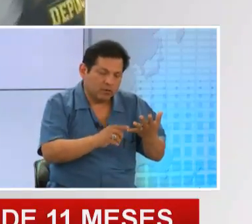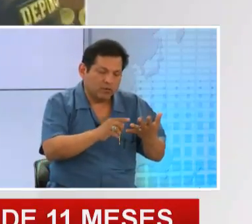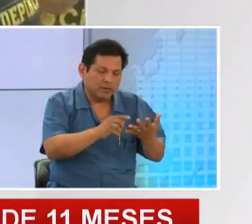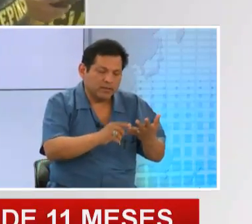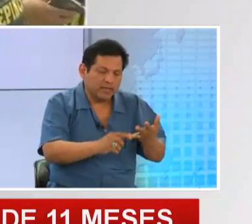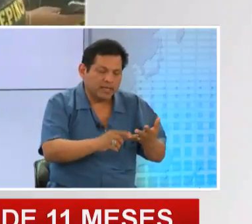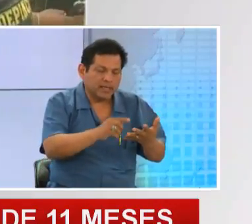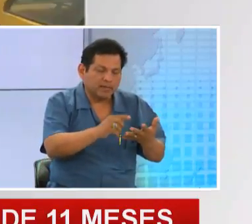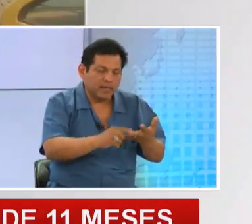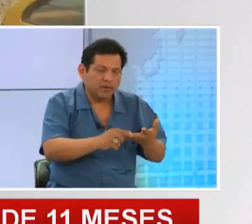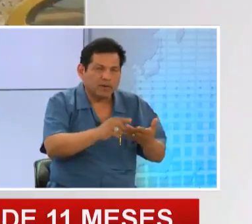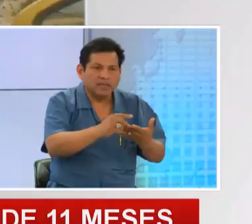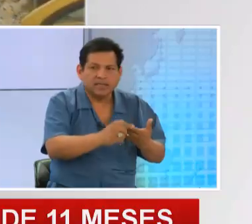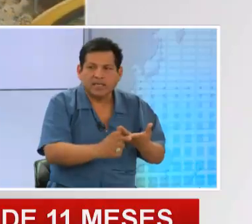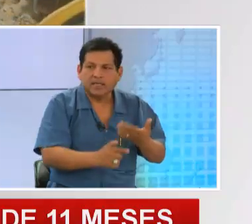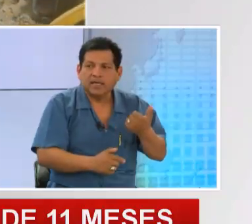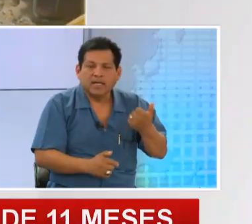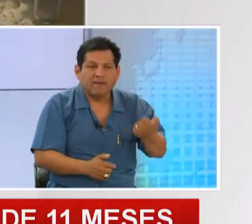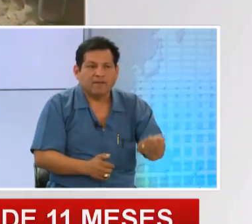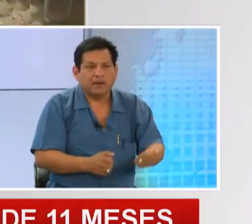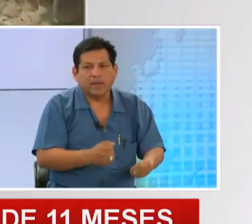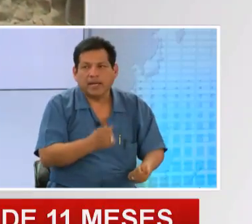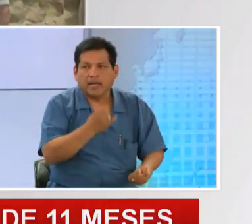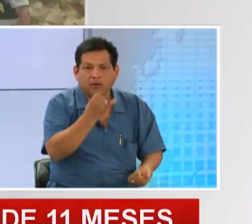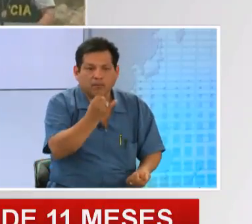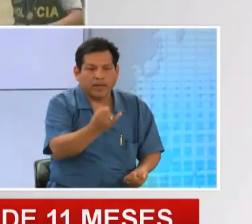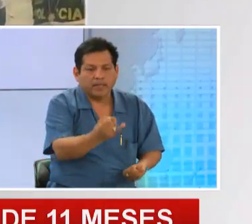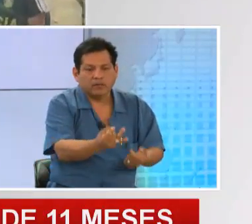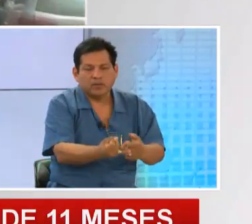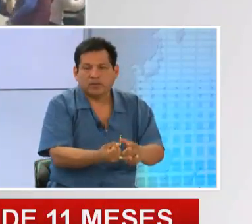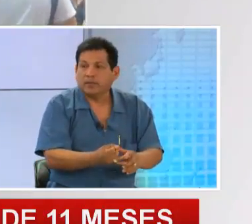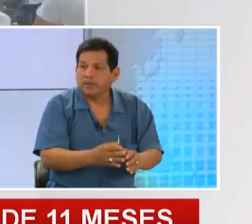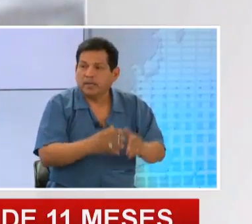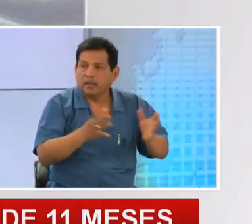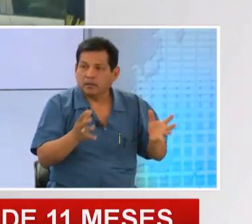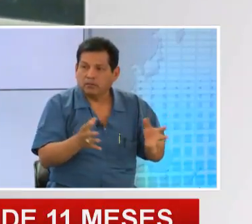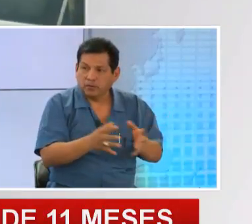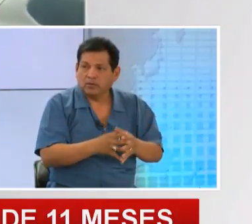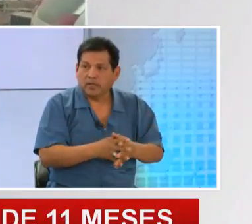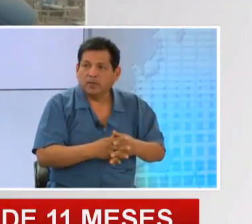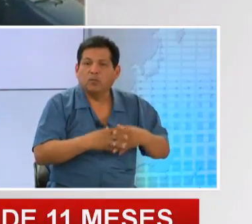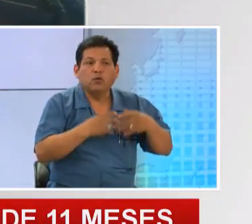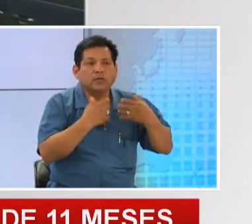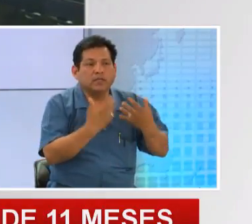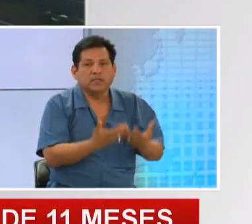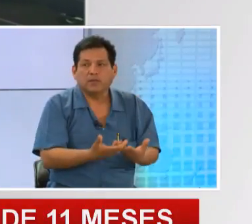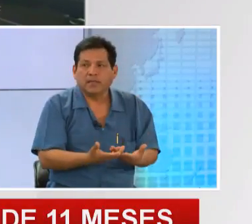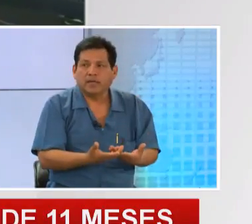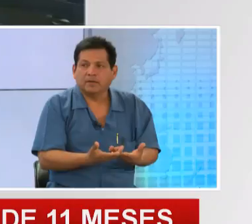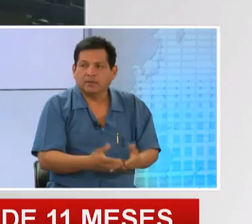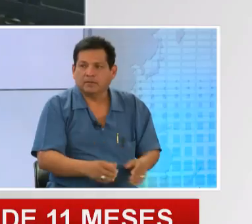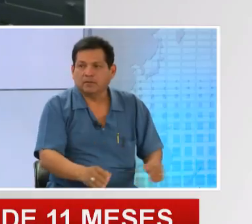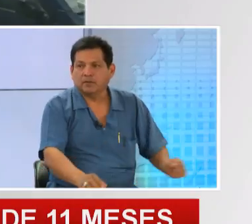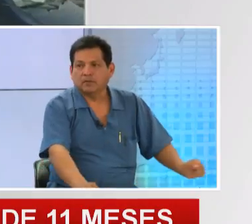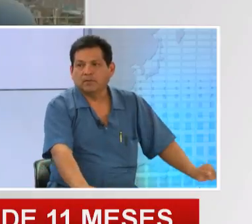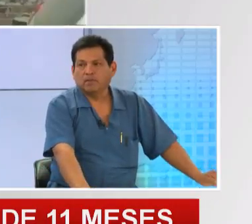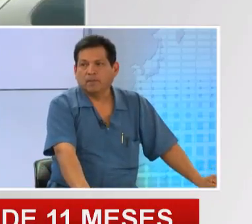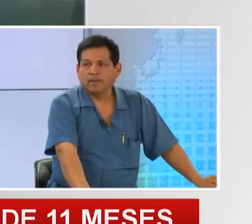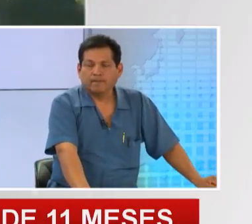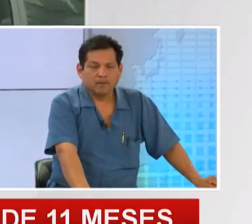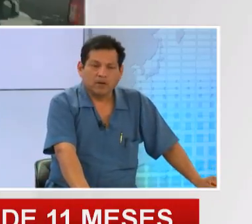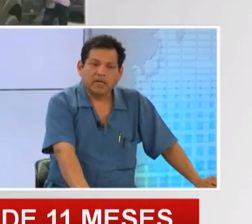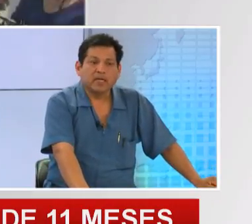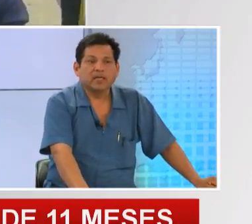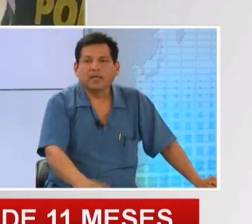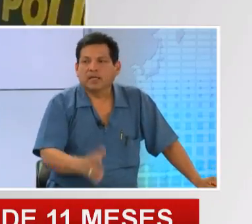el psicólogo, el psiquiatra, el médico, la asistenta, la enfermera, los padres, nutricionistas. Pero es todo un equipo. Es un equipo multidisciplinario. No se entiende eso todavía,